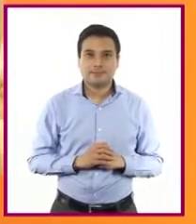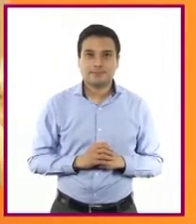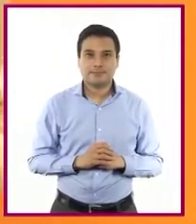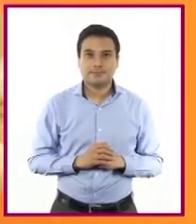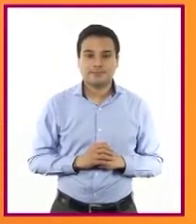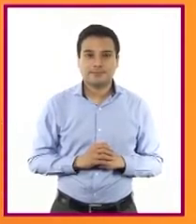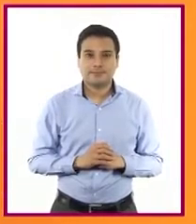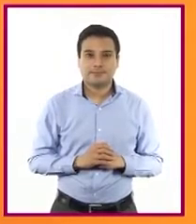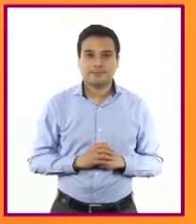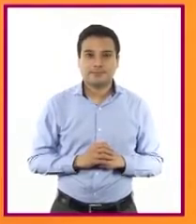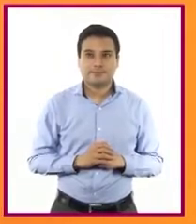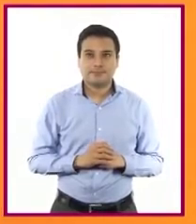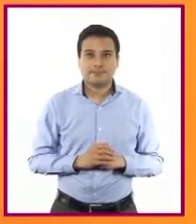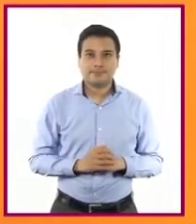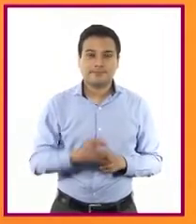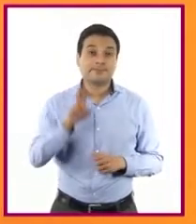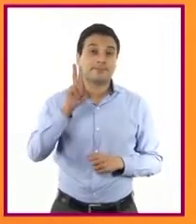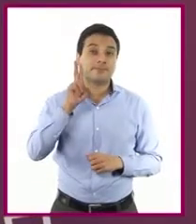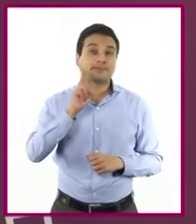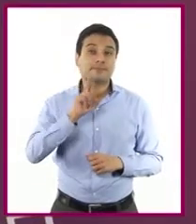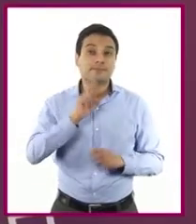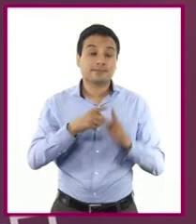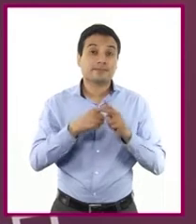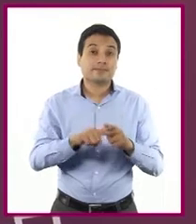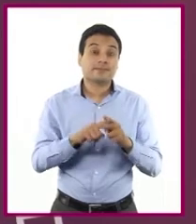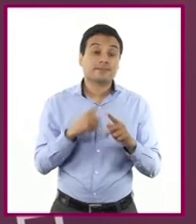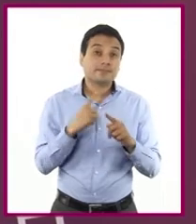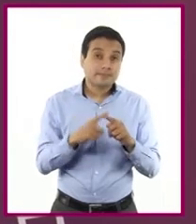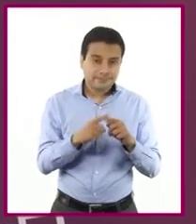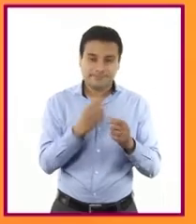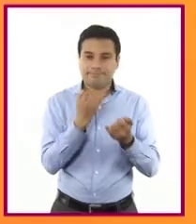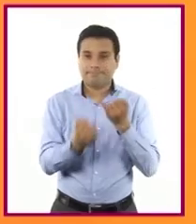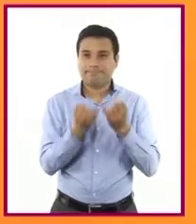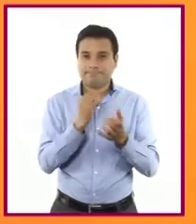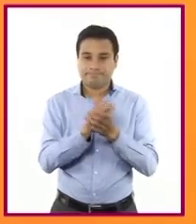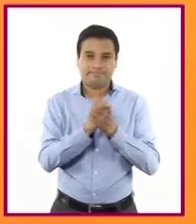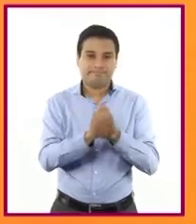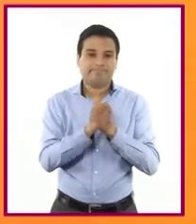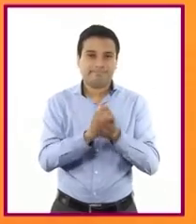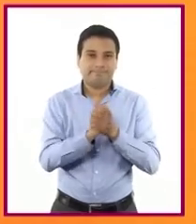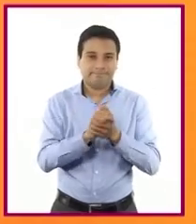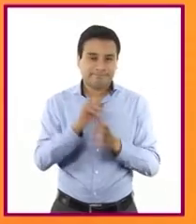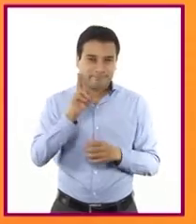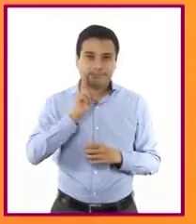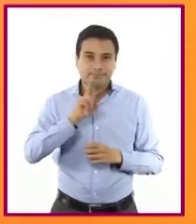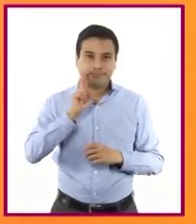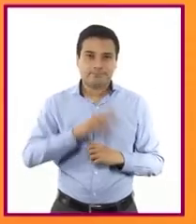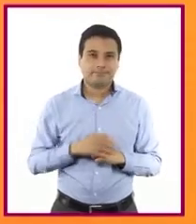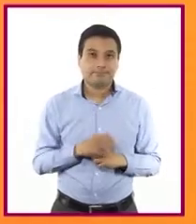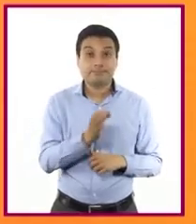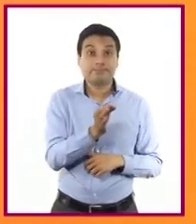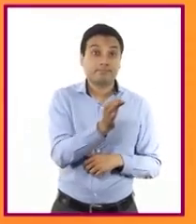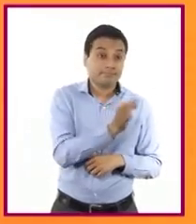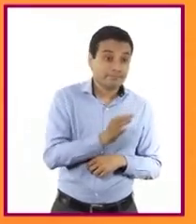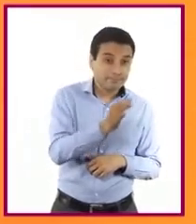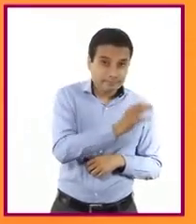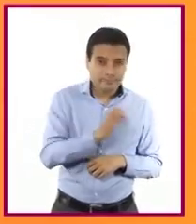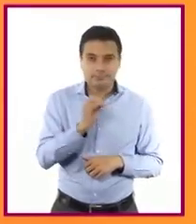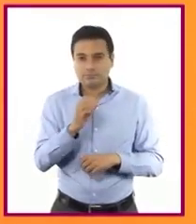Dejaremos al azar cuál de los dos equipos inicia. ¿Será el equipo Células o el equipo Cromosomas?